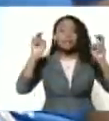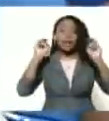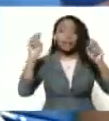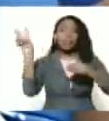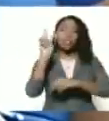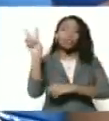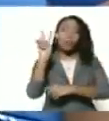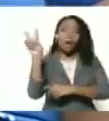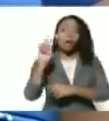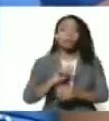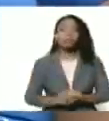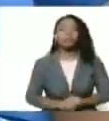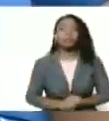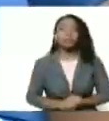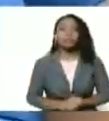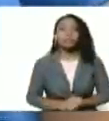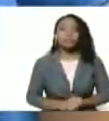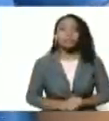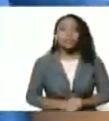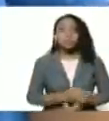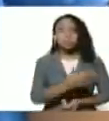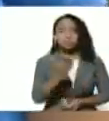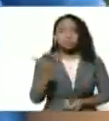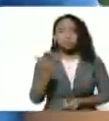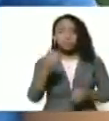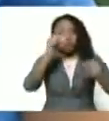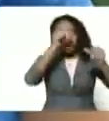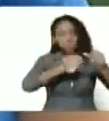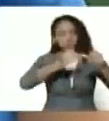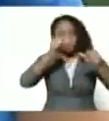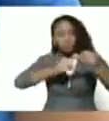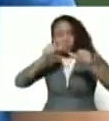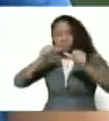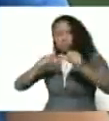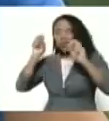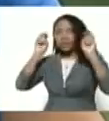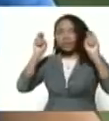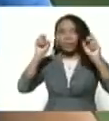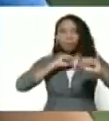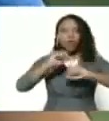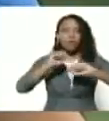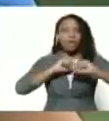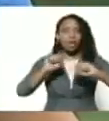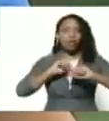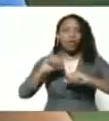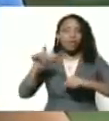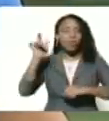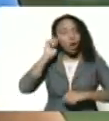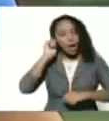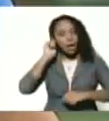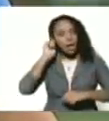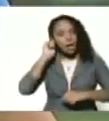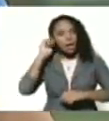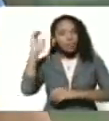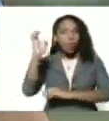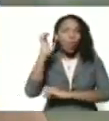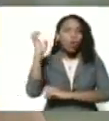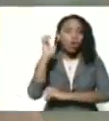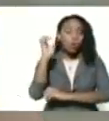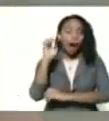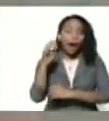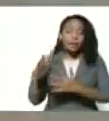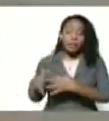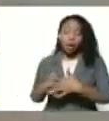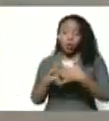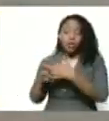venezolano. Si ustedes revisan los conceptos de los movimientos feministas europeos, de Estados